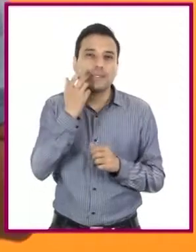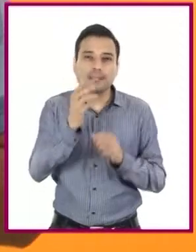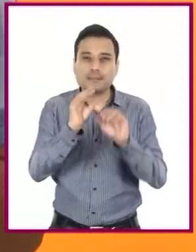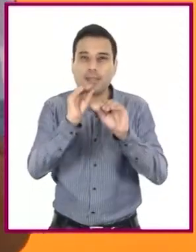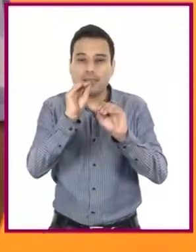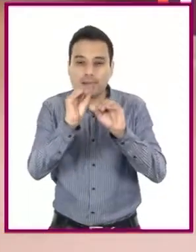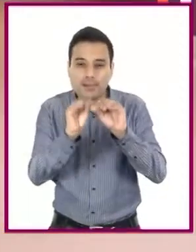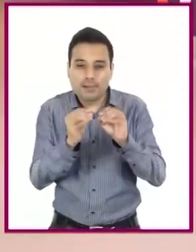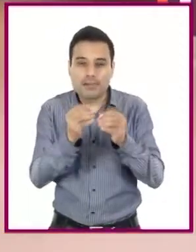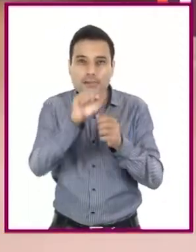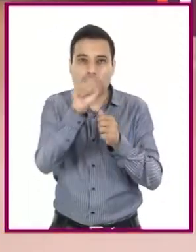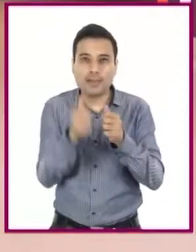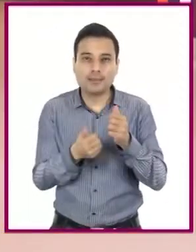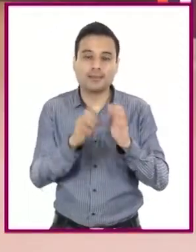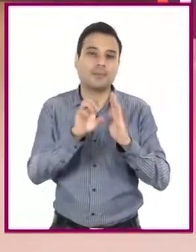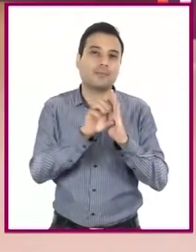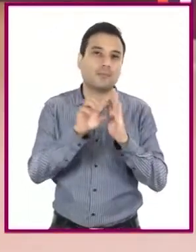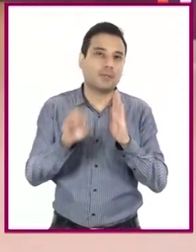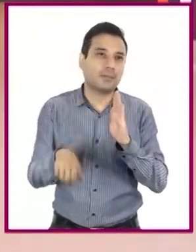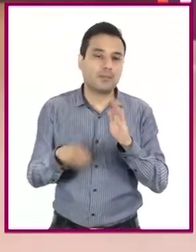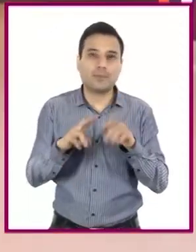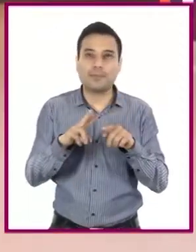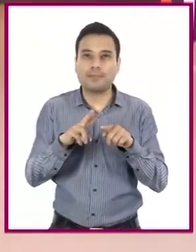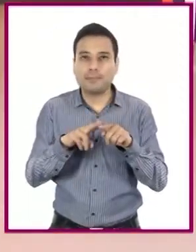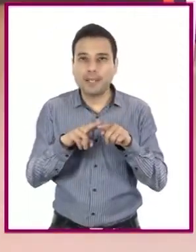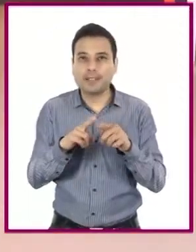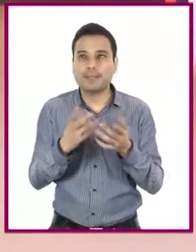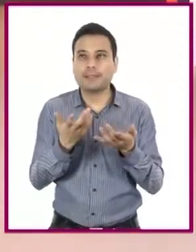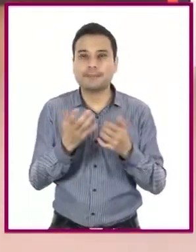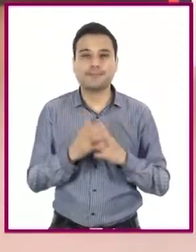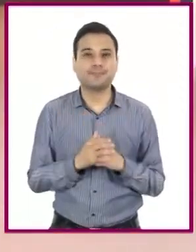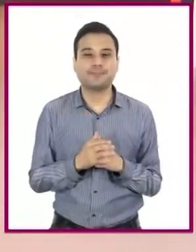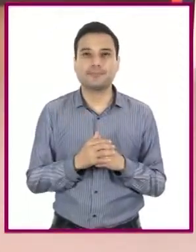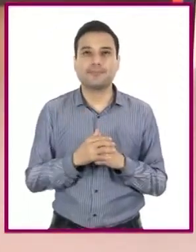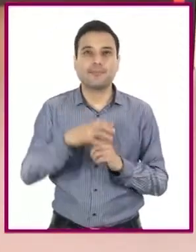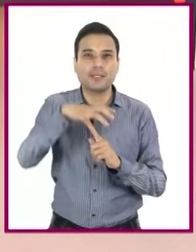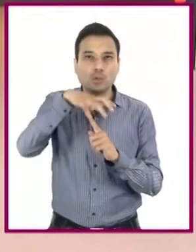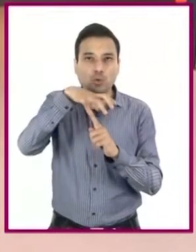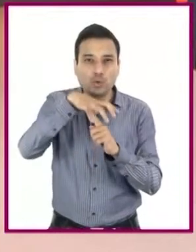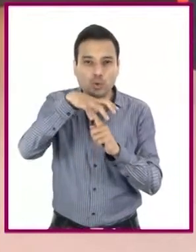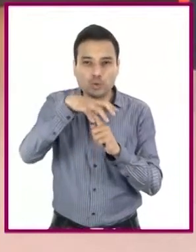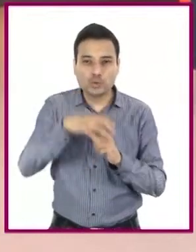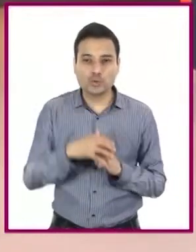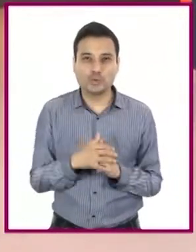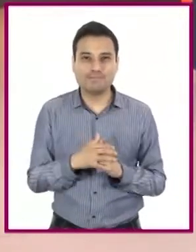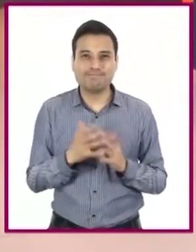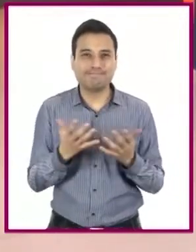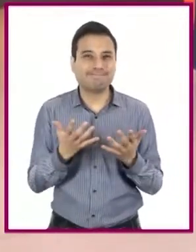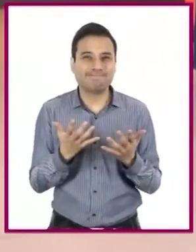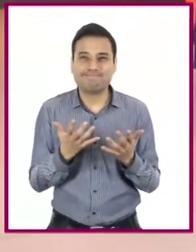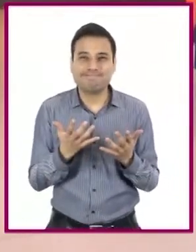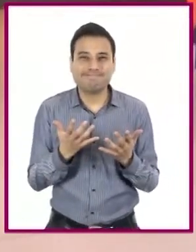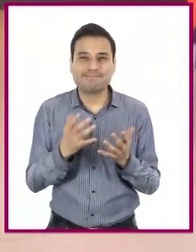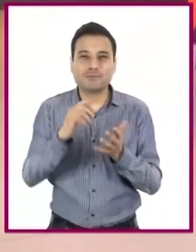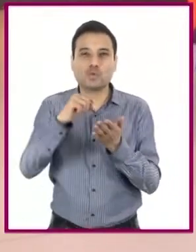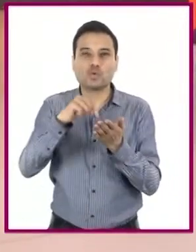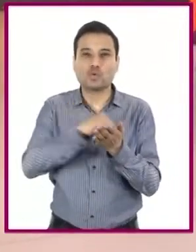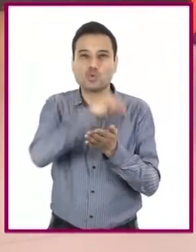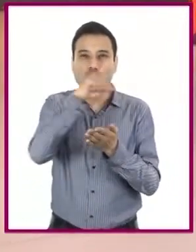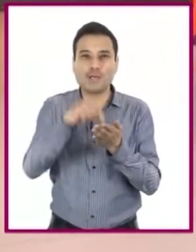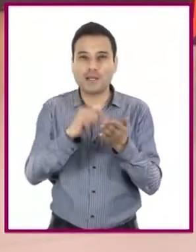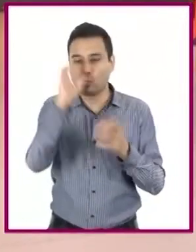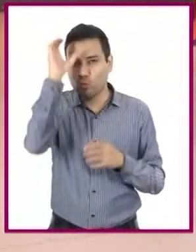claro. Puede ser un parque, un kiosco, no sé, algún espacio cultural que esté